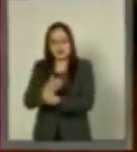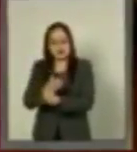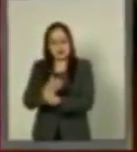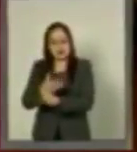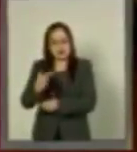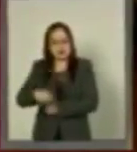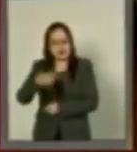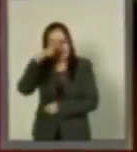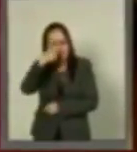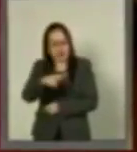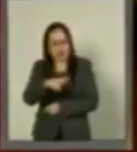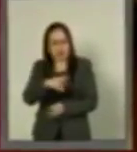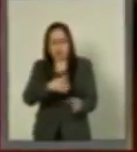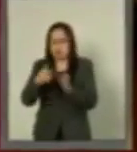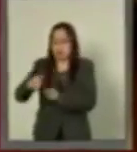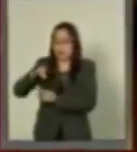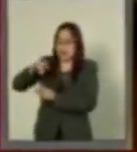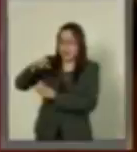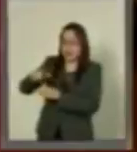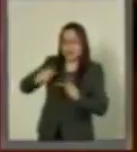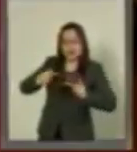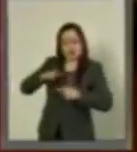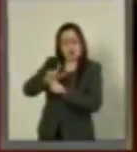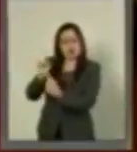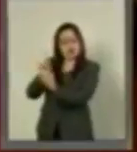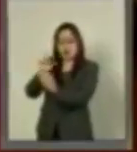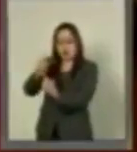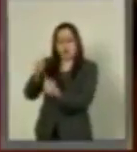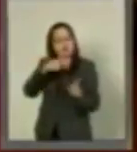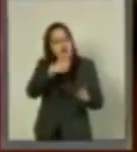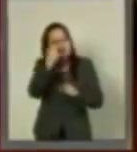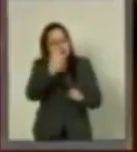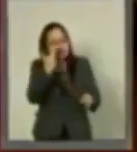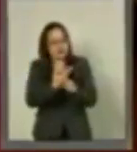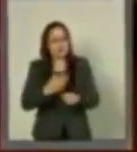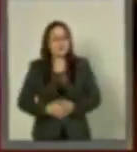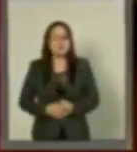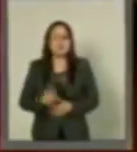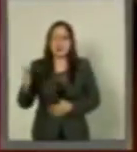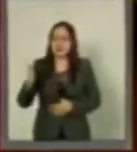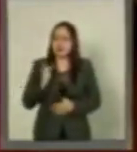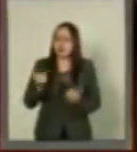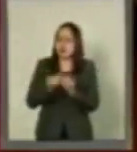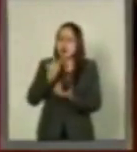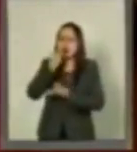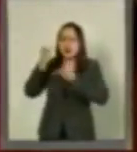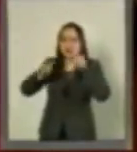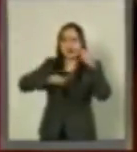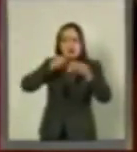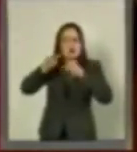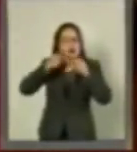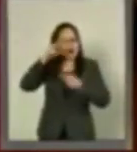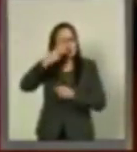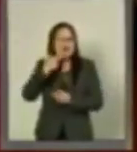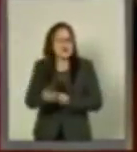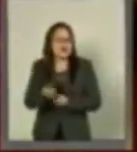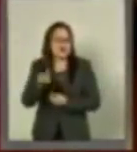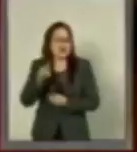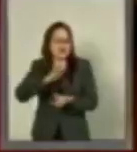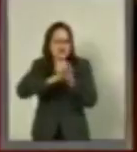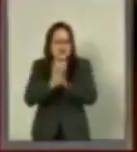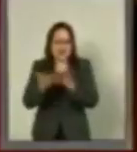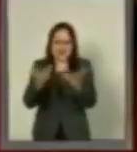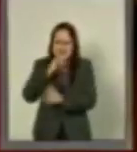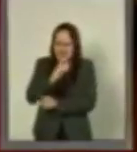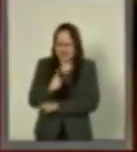este país, no a Miguel Ángel Osorio Chong. Creo, como usted, que la demagogia no sirve de nada si no hay acciones